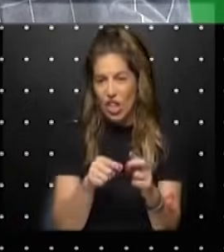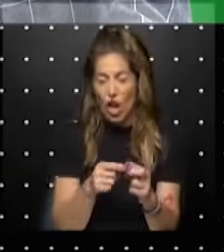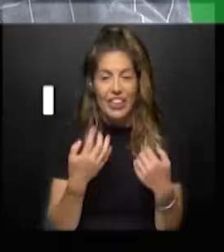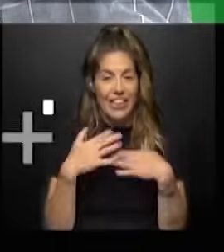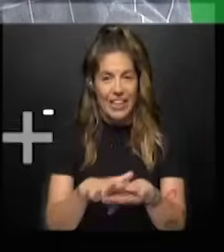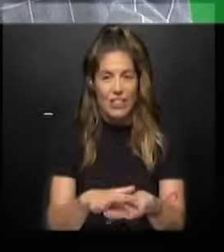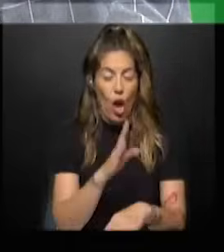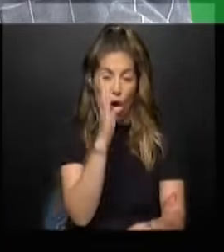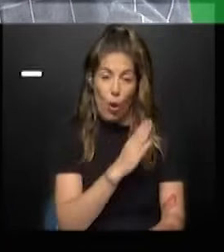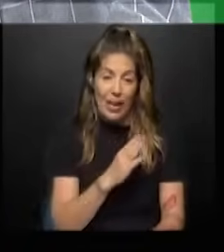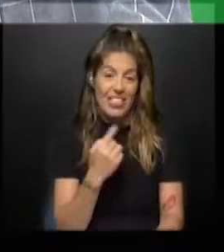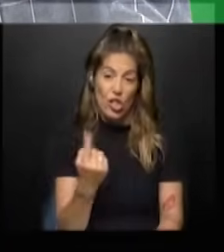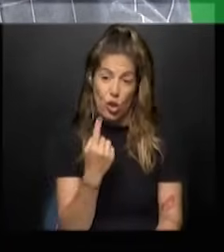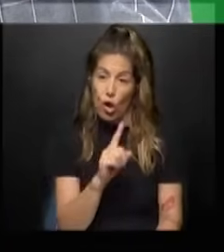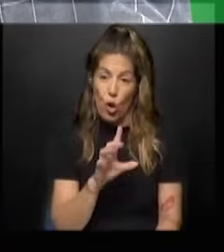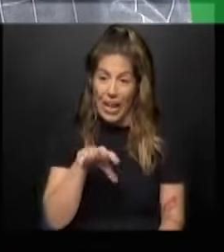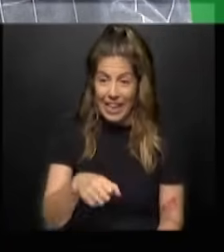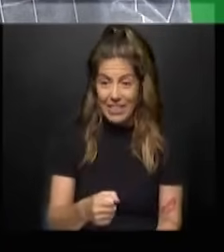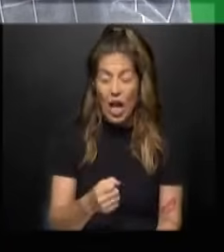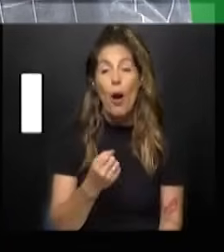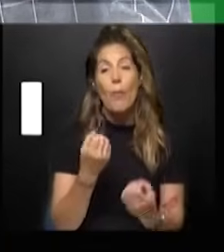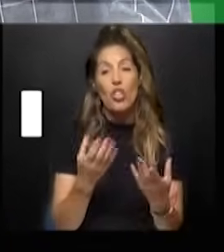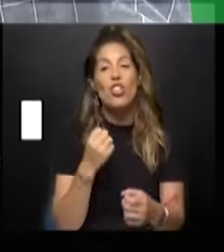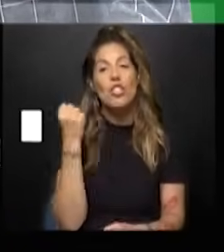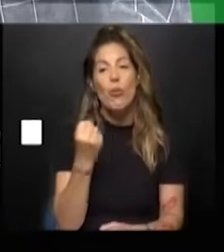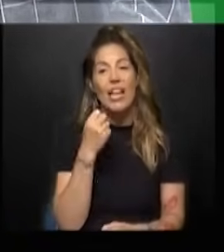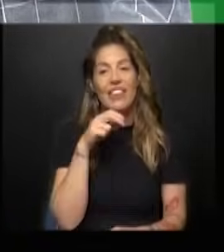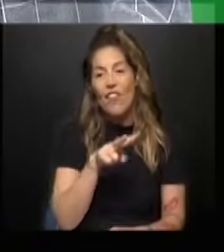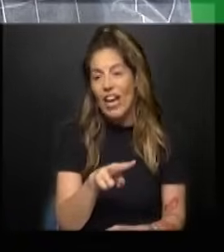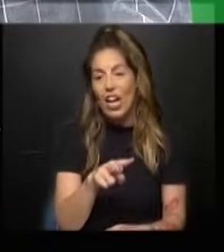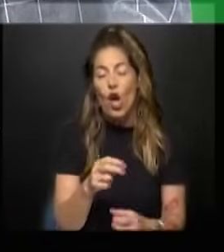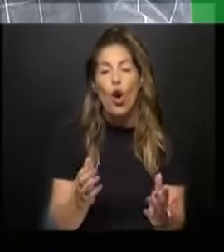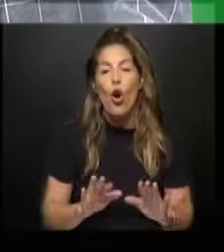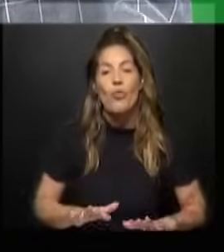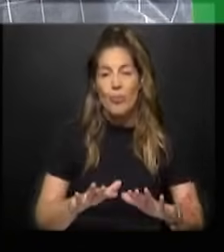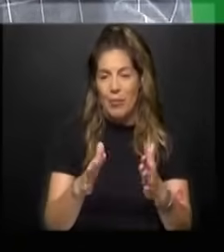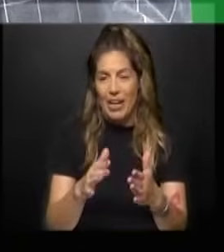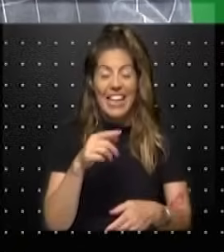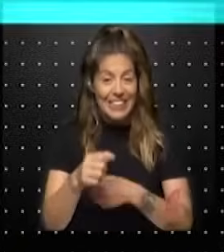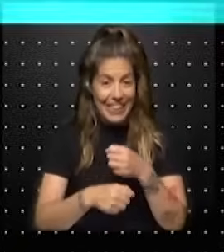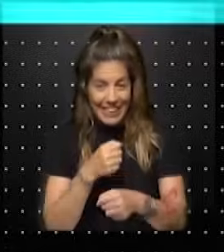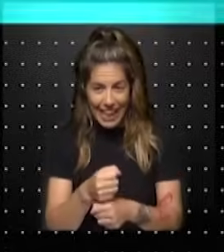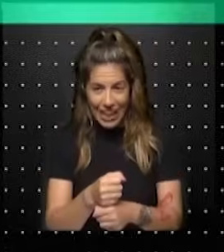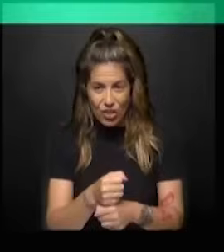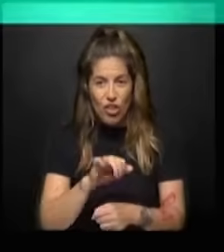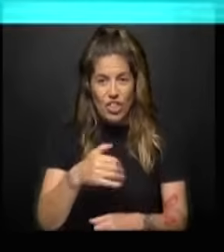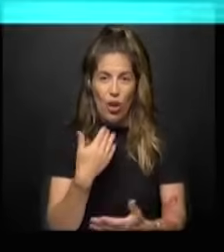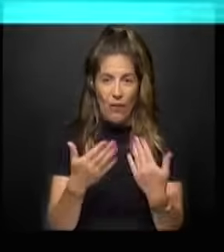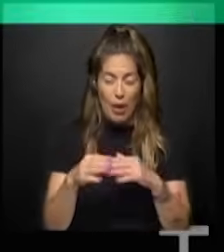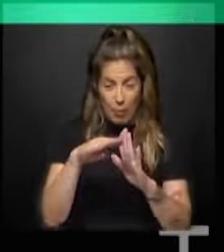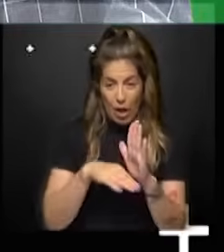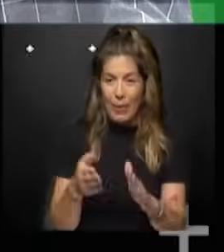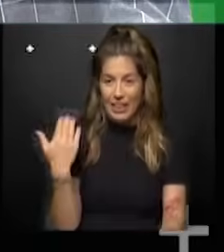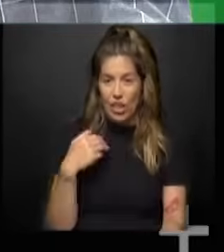Brasil solo no alcanza. Por eso es tan importante seguir viendo la ecuación que se va conformando. Y este año, otra historia. Sí, lo habíamos hablado en el programa